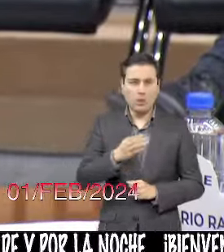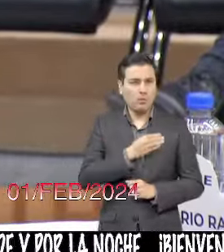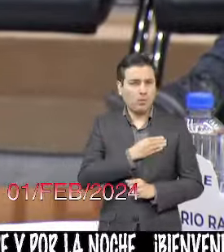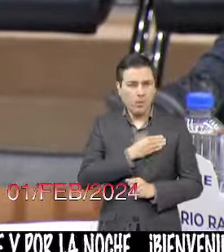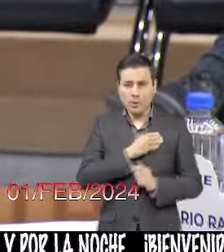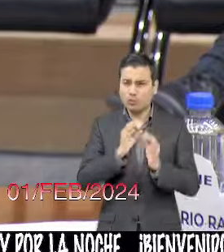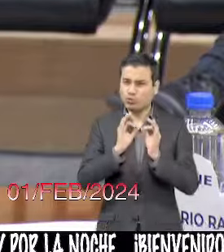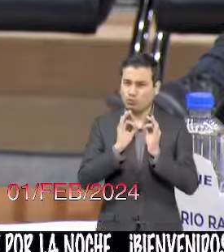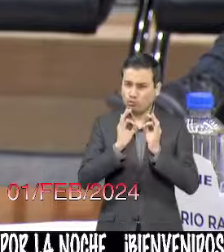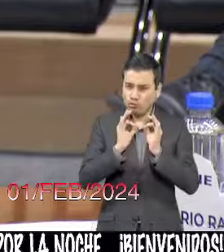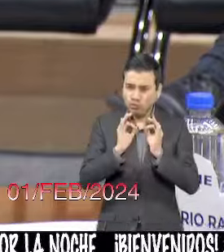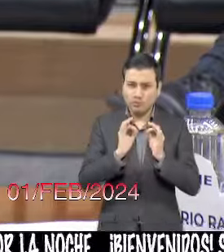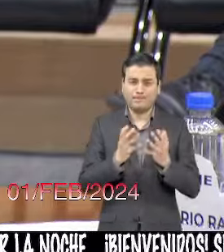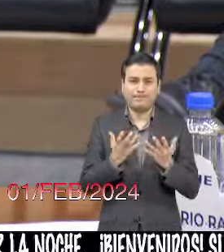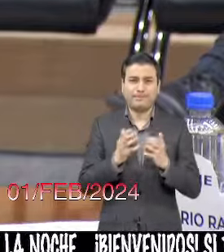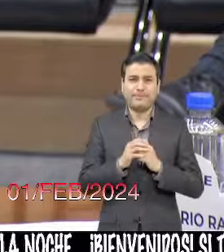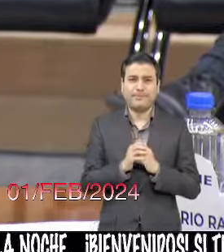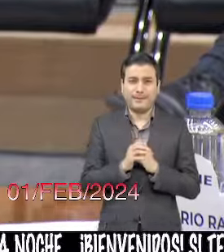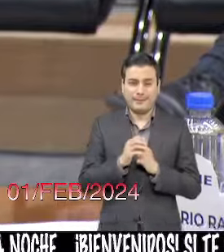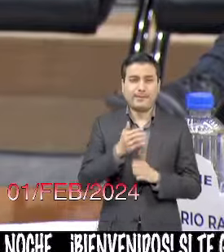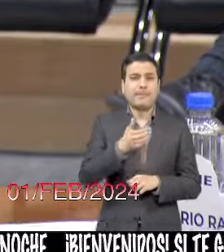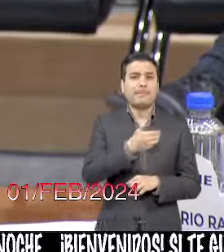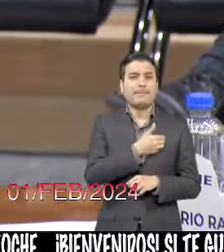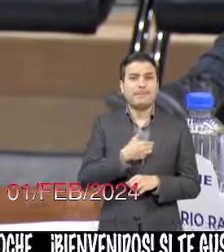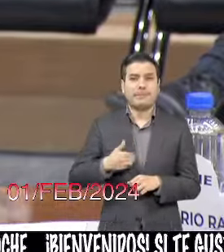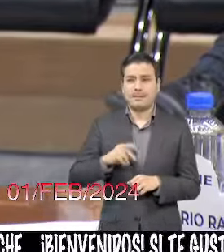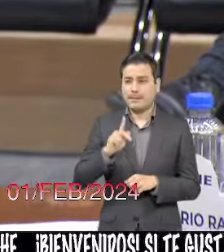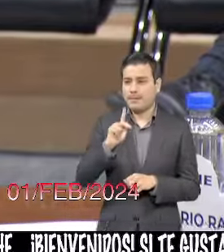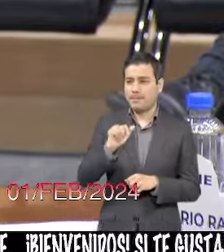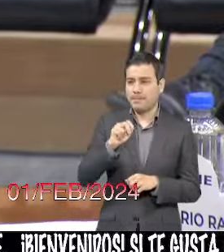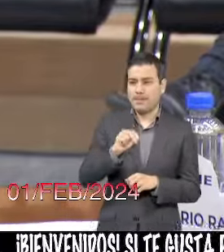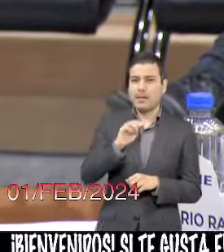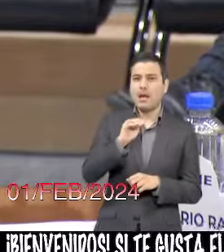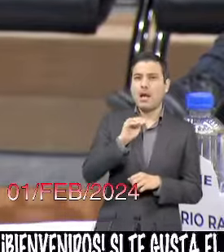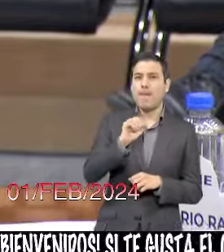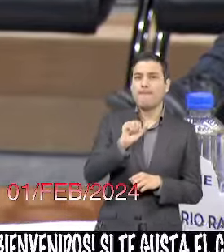resultados. Por ello, como señaló el presidente del PAN,